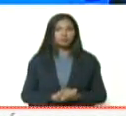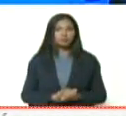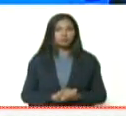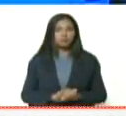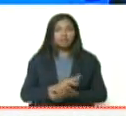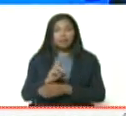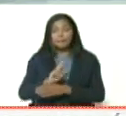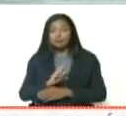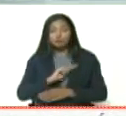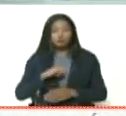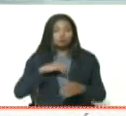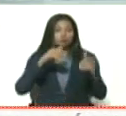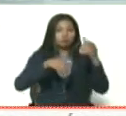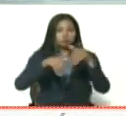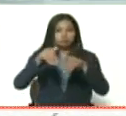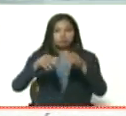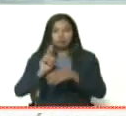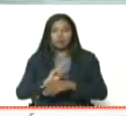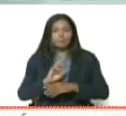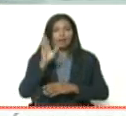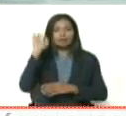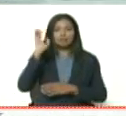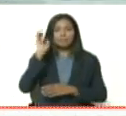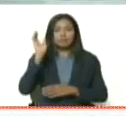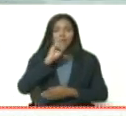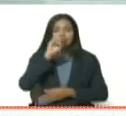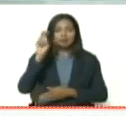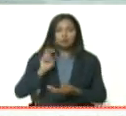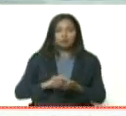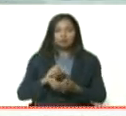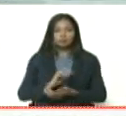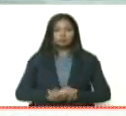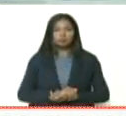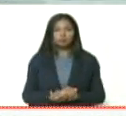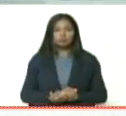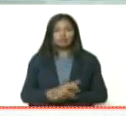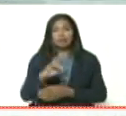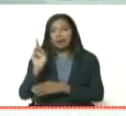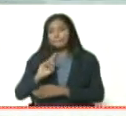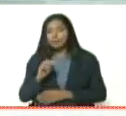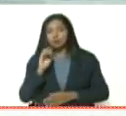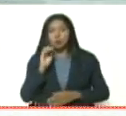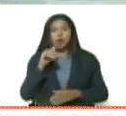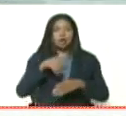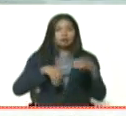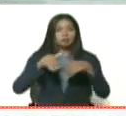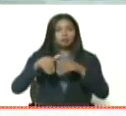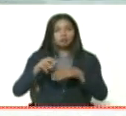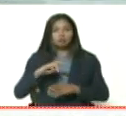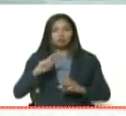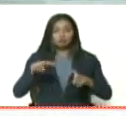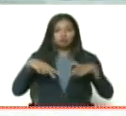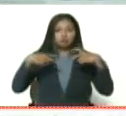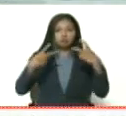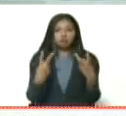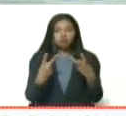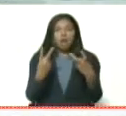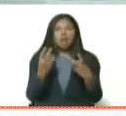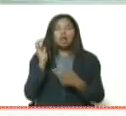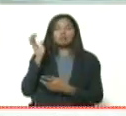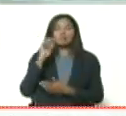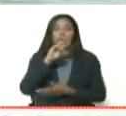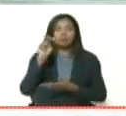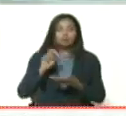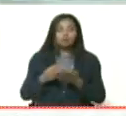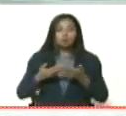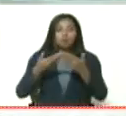Pronto va a haber elecciones de la Asamblea Nacional. Pronto va a haber elecciones para renovar la Asamblea Nacional y